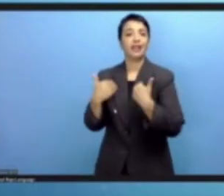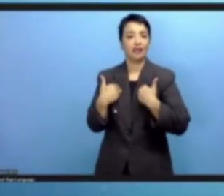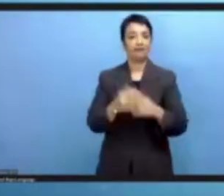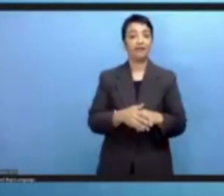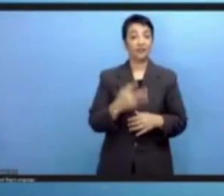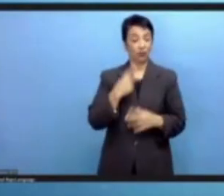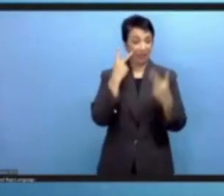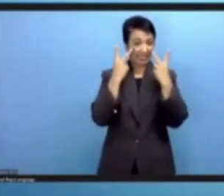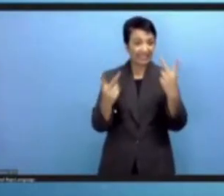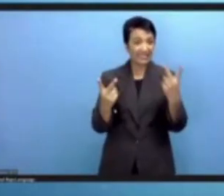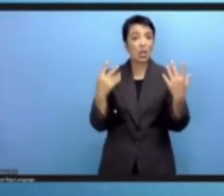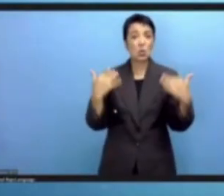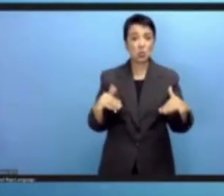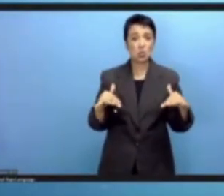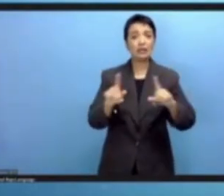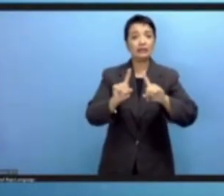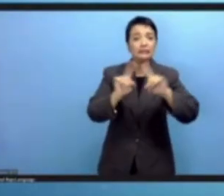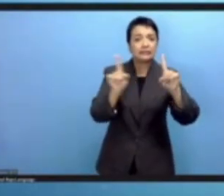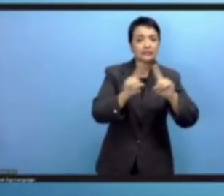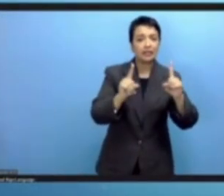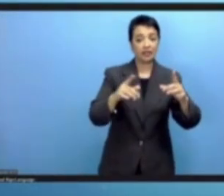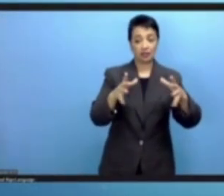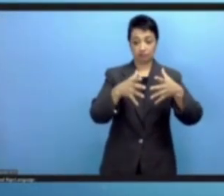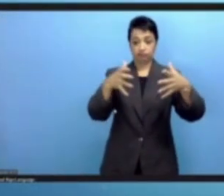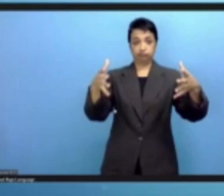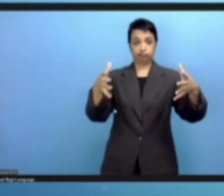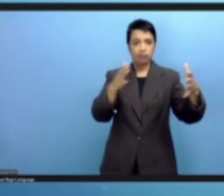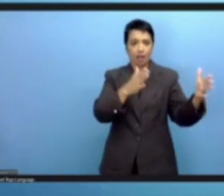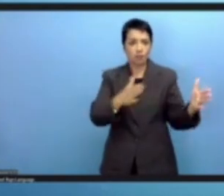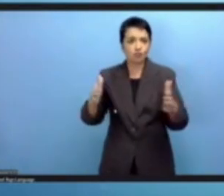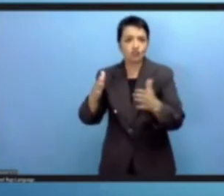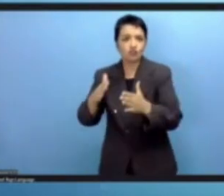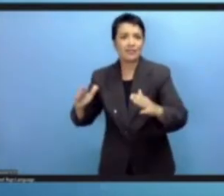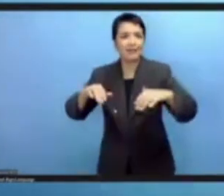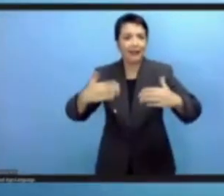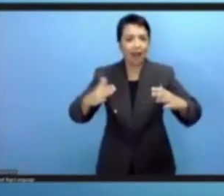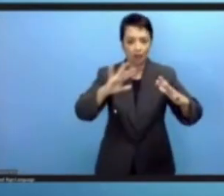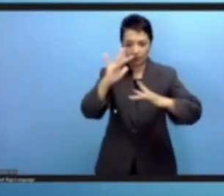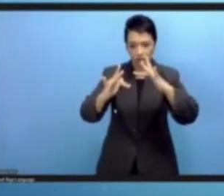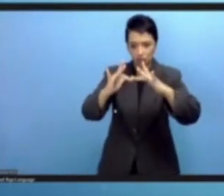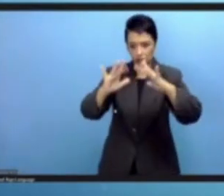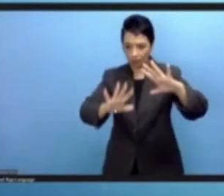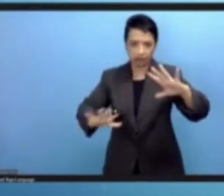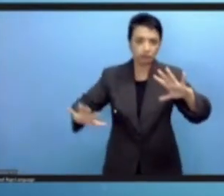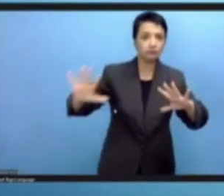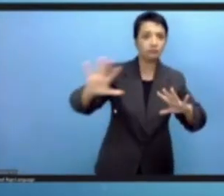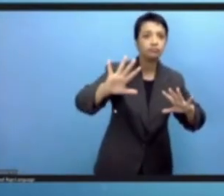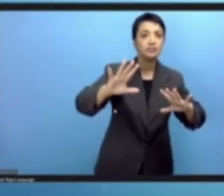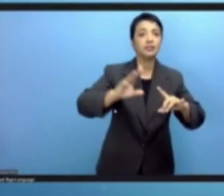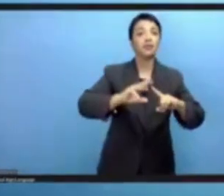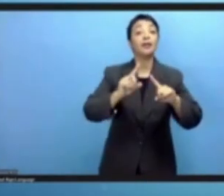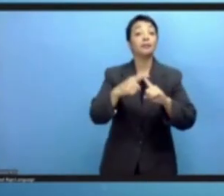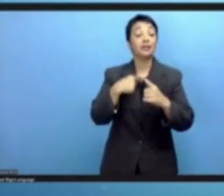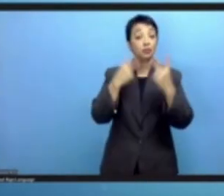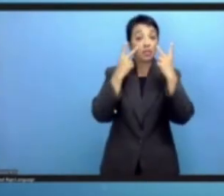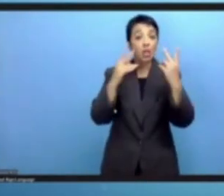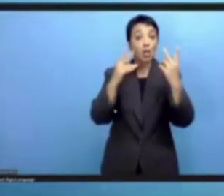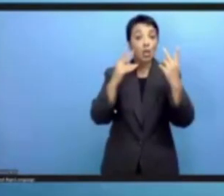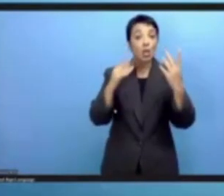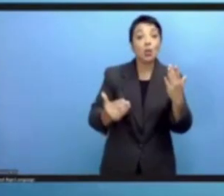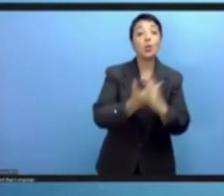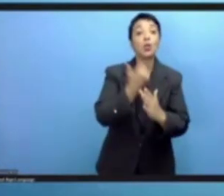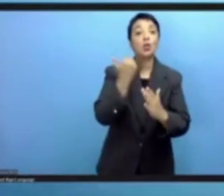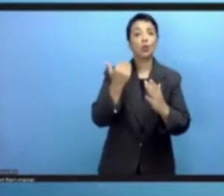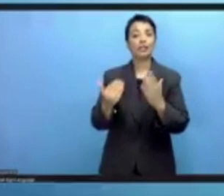Esfera digital estas crisis se han traducidos en la intensificación de la narrativa estigmatizante y polarizante